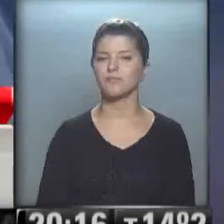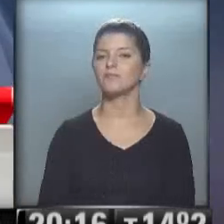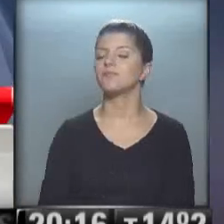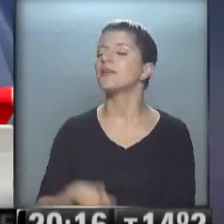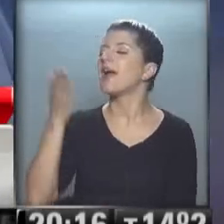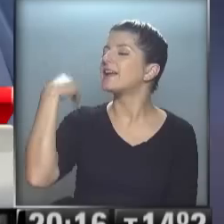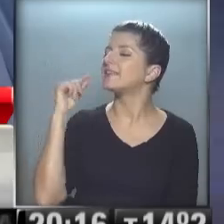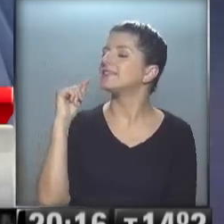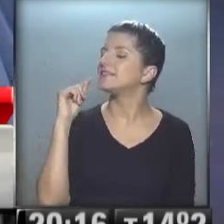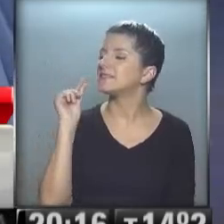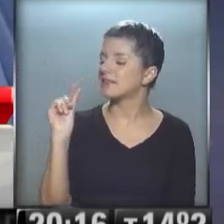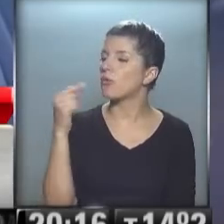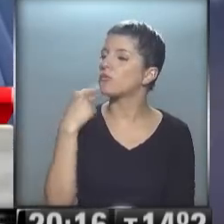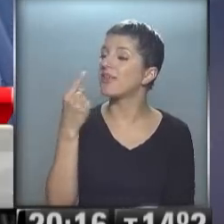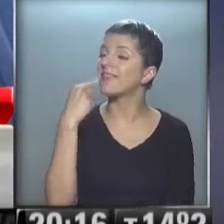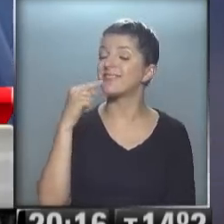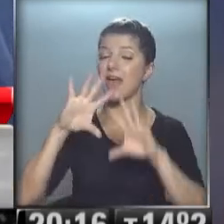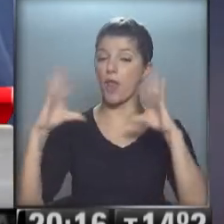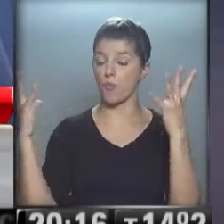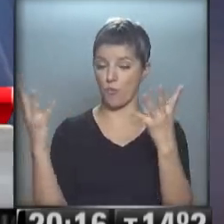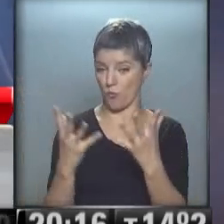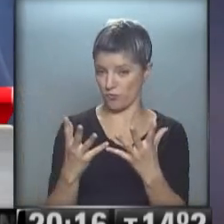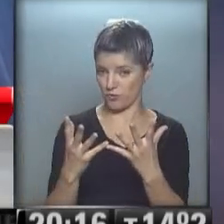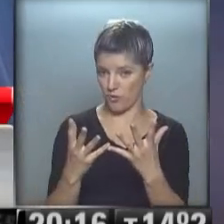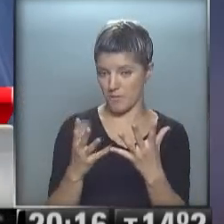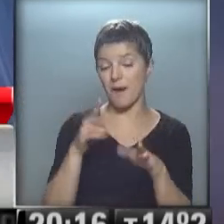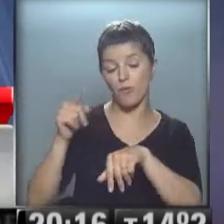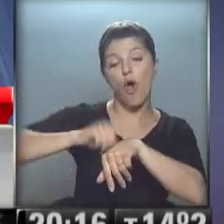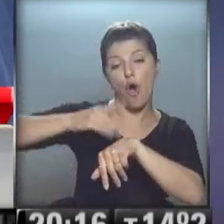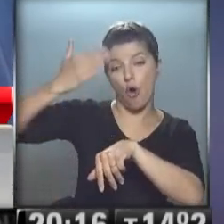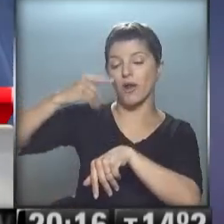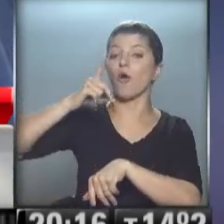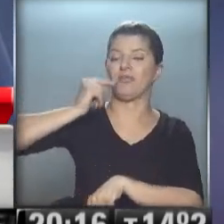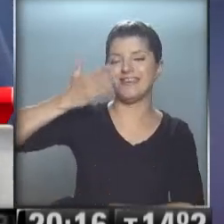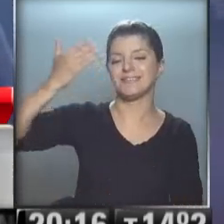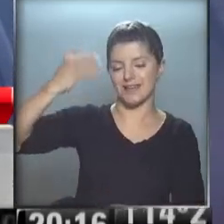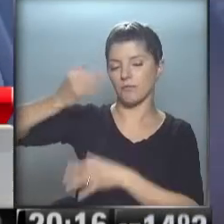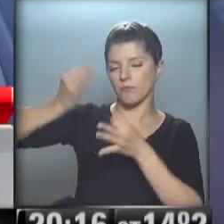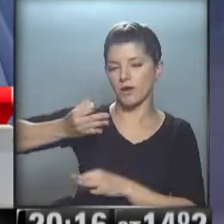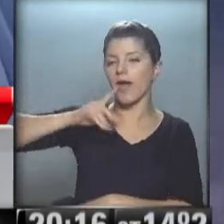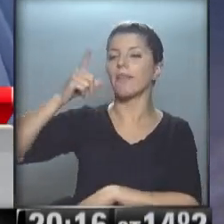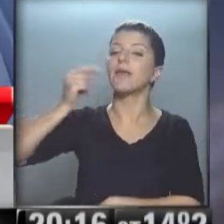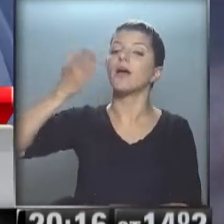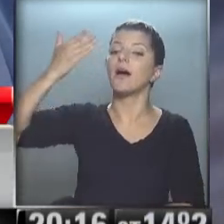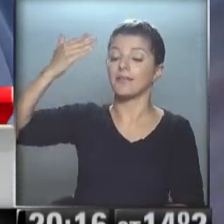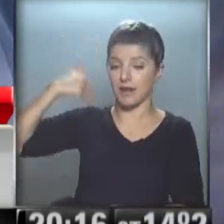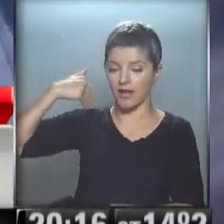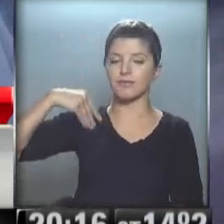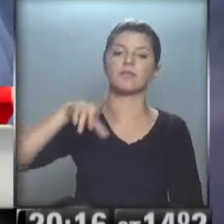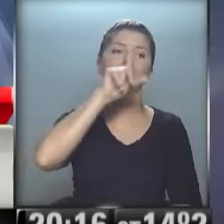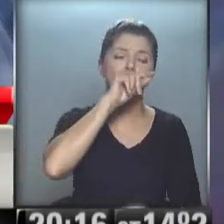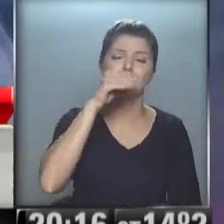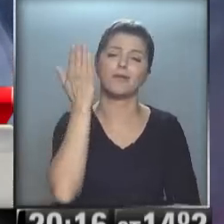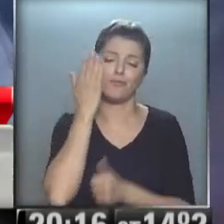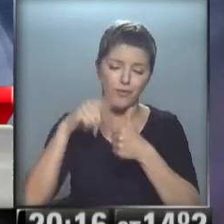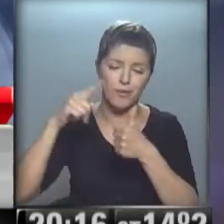nombraba al mundo, justamente el mundo en las últimas horas, o mejor dicho, en los últimos días, de diferentes lugares, redes sociales, canales de